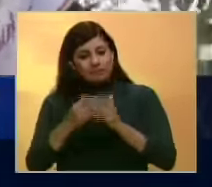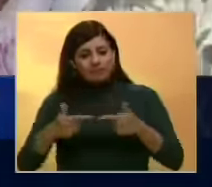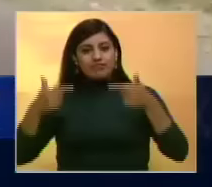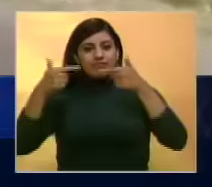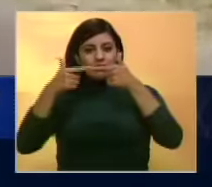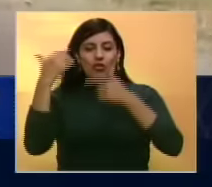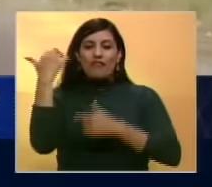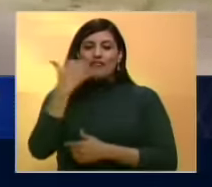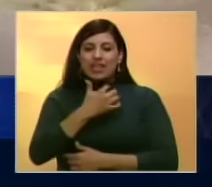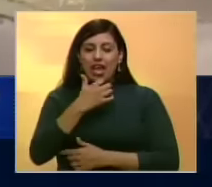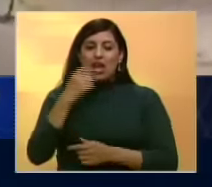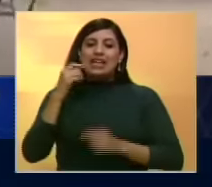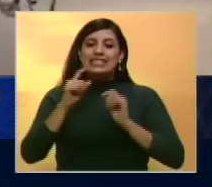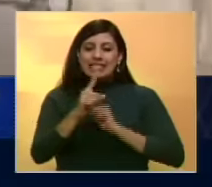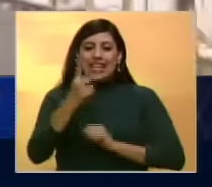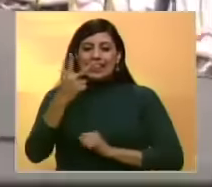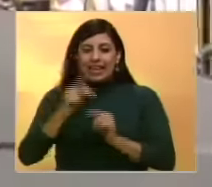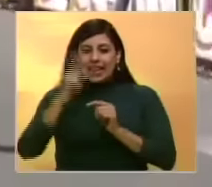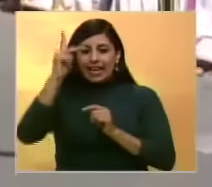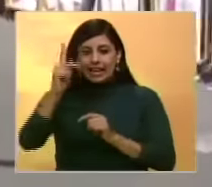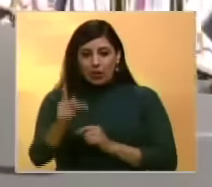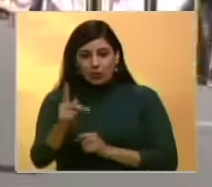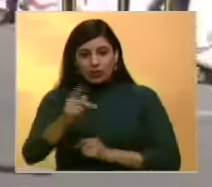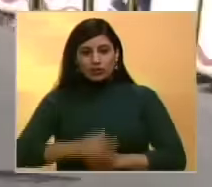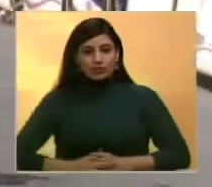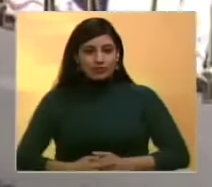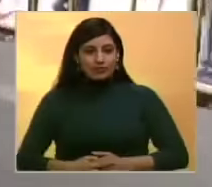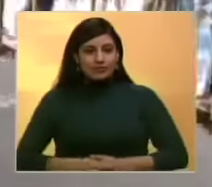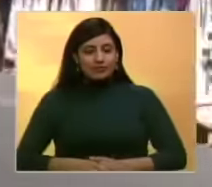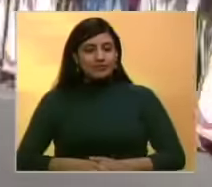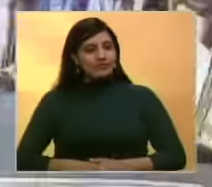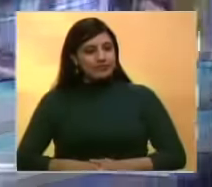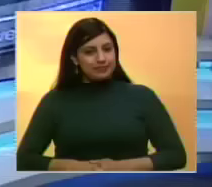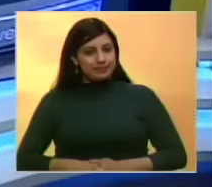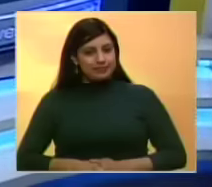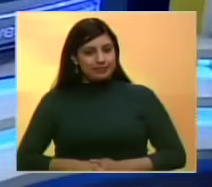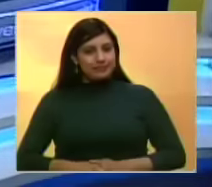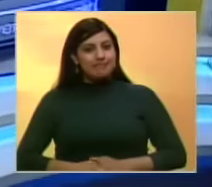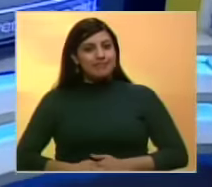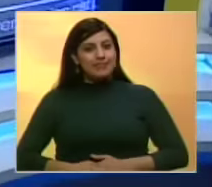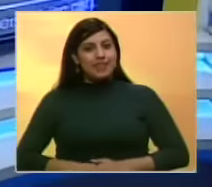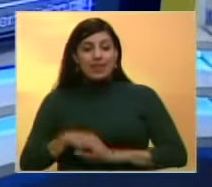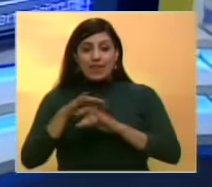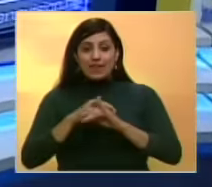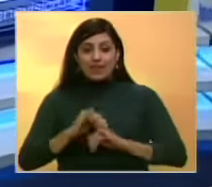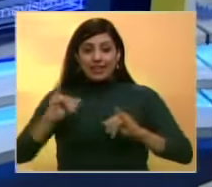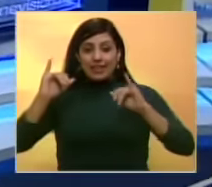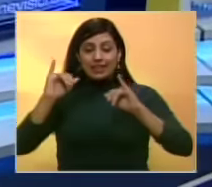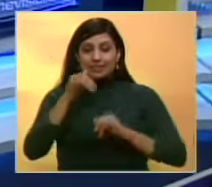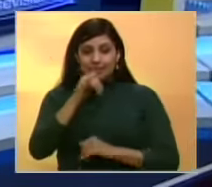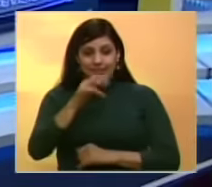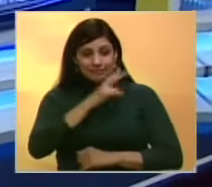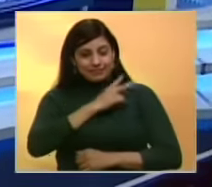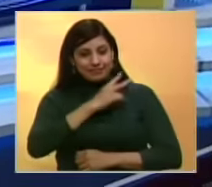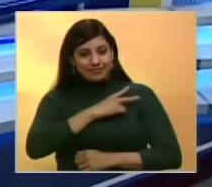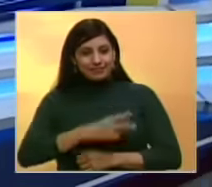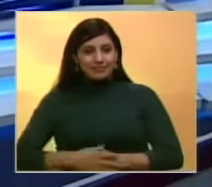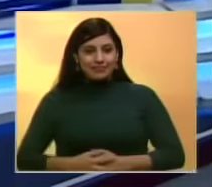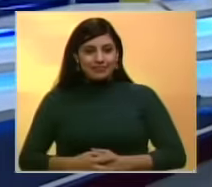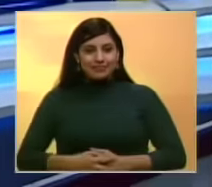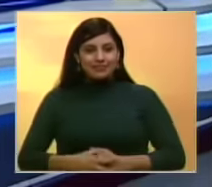Colón y la fría con un recorrido de 130 km bien así llegamos al final de la presente emisión de